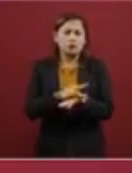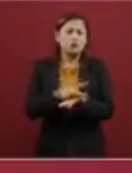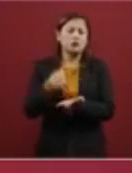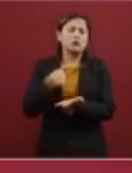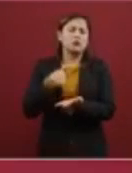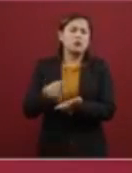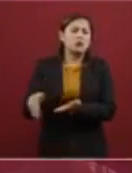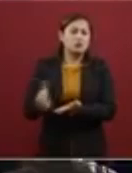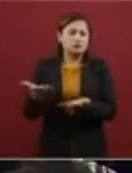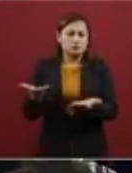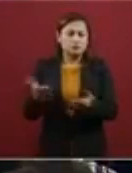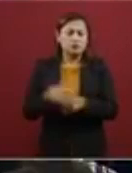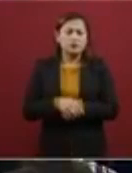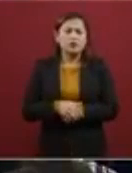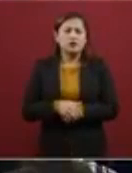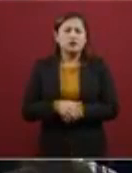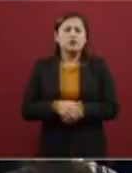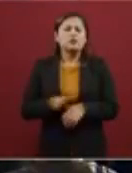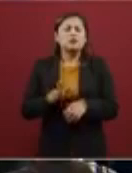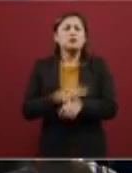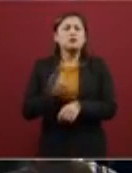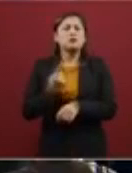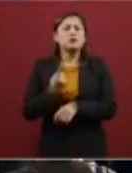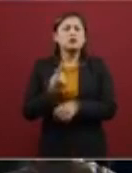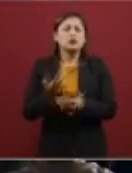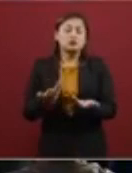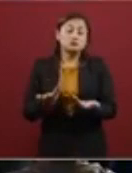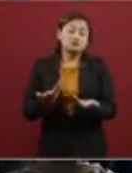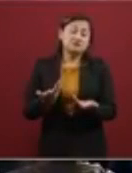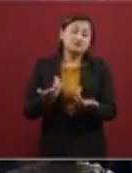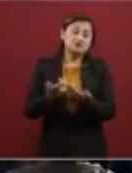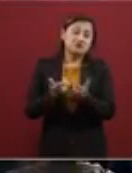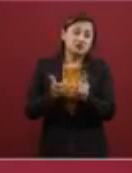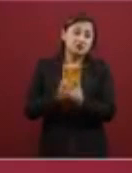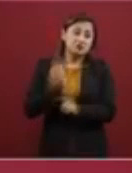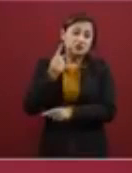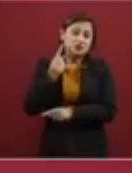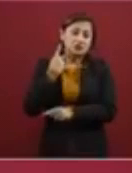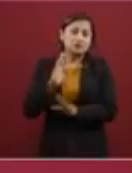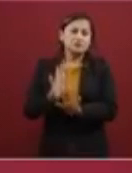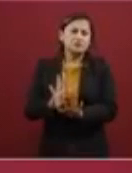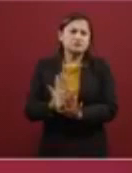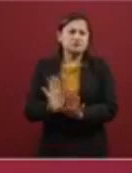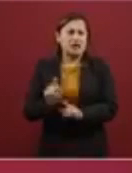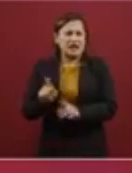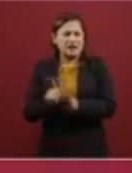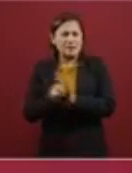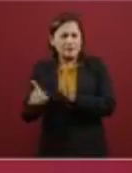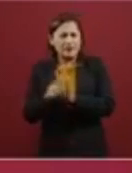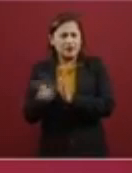porque es un partido, sí, es un partido, es un periódico